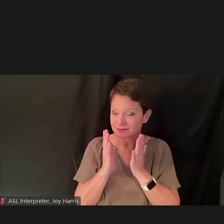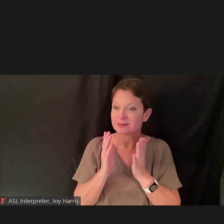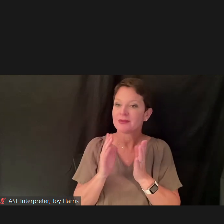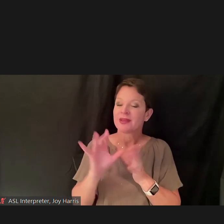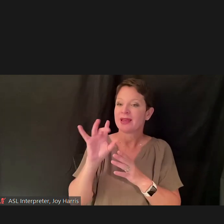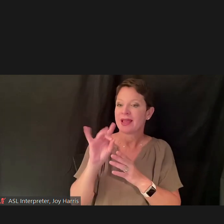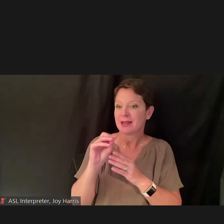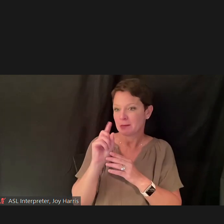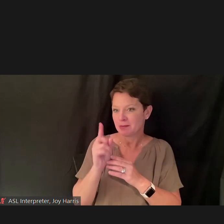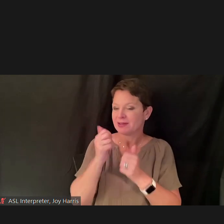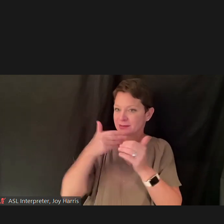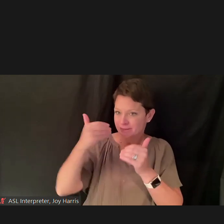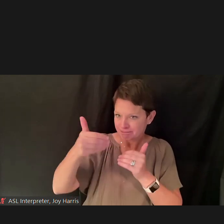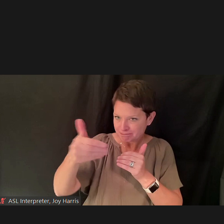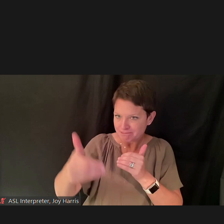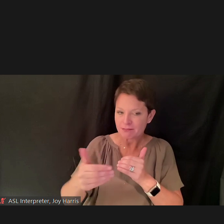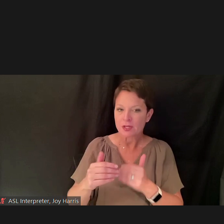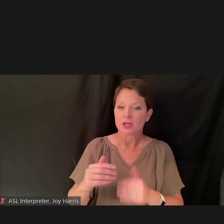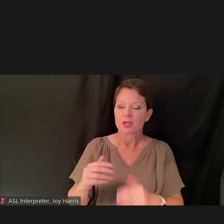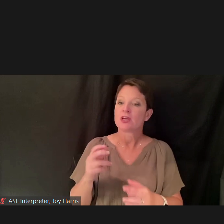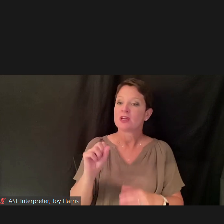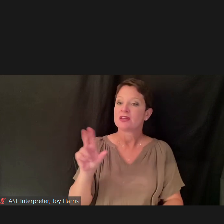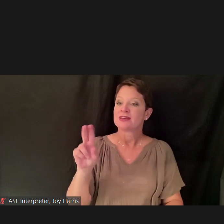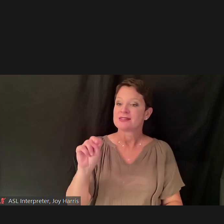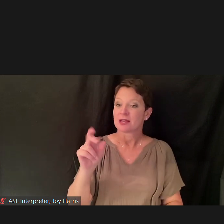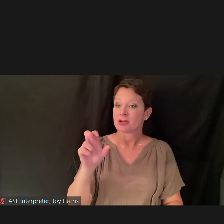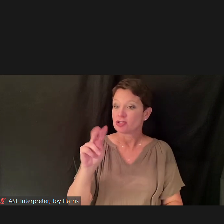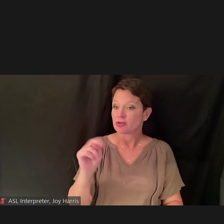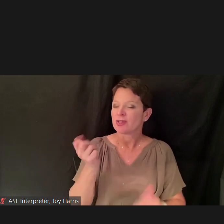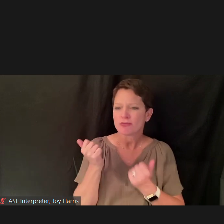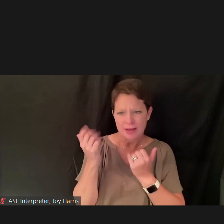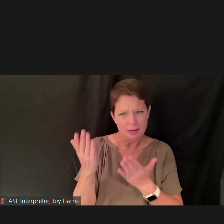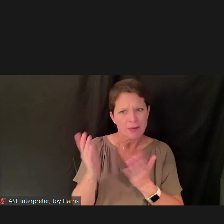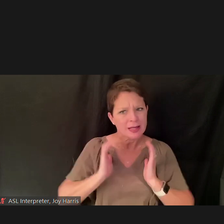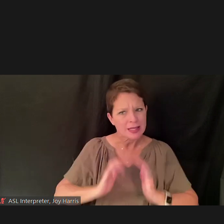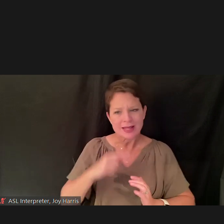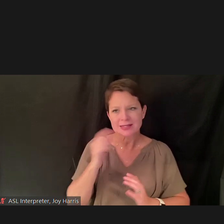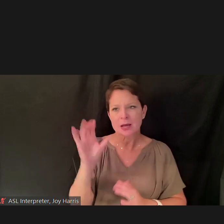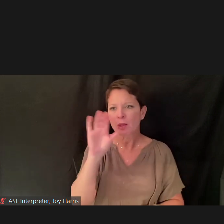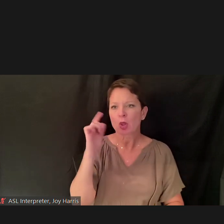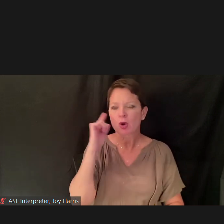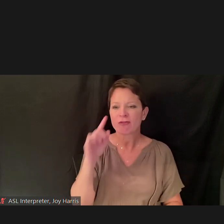nuevamente. También se recomienda